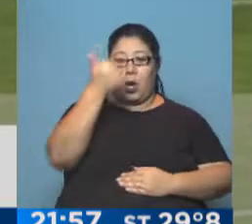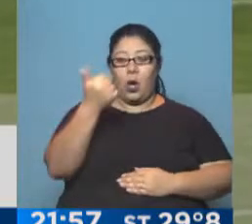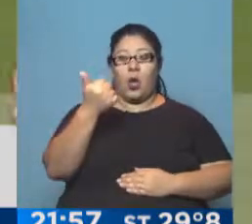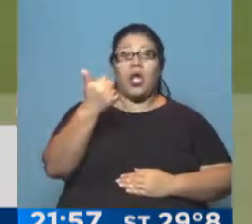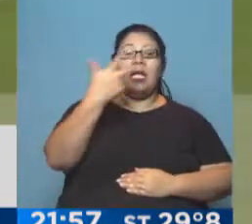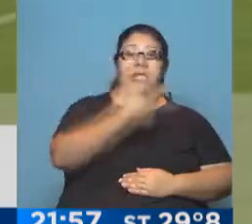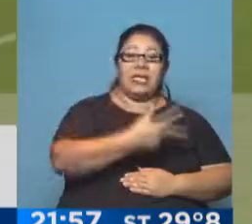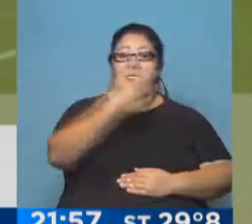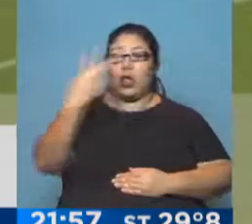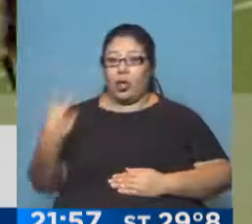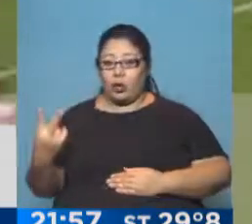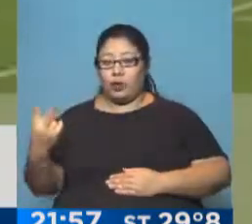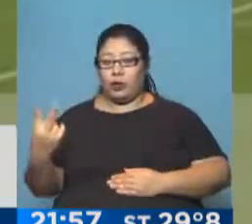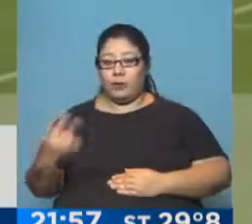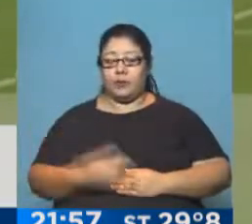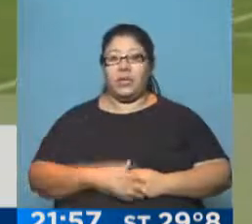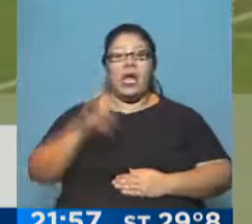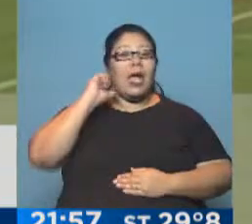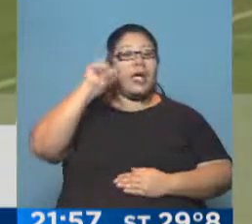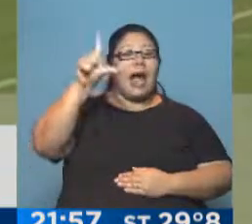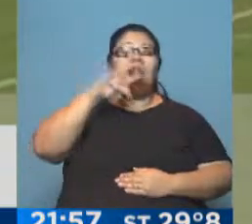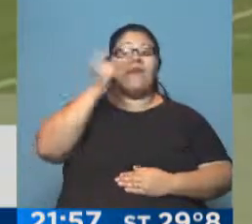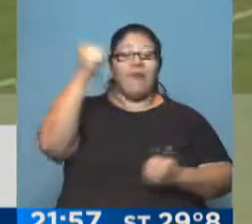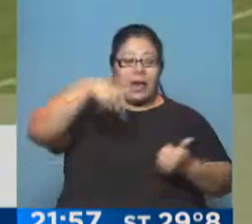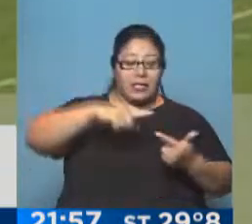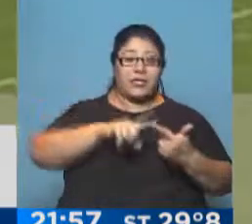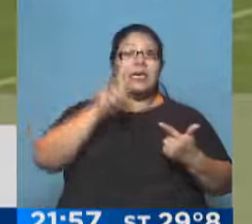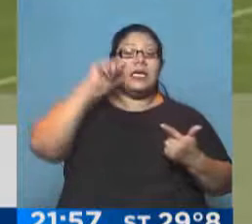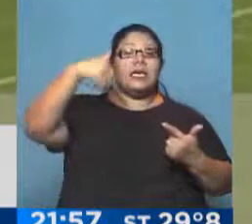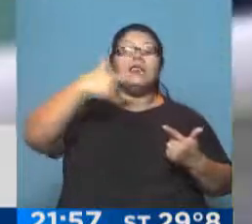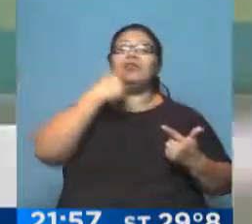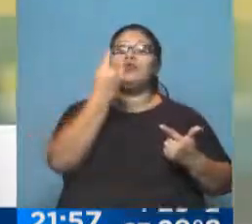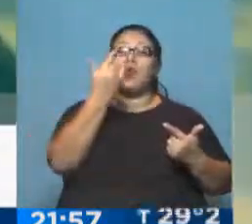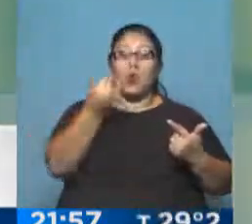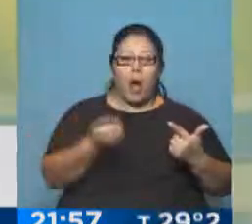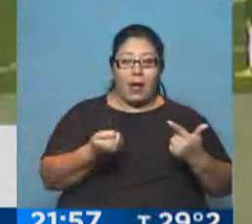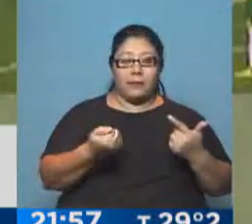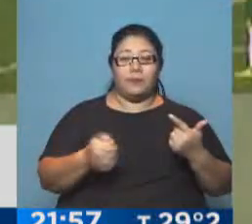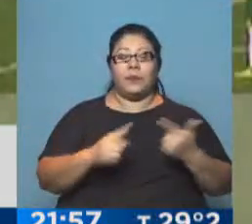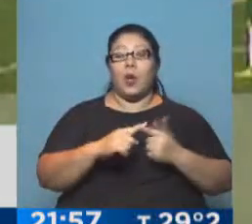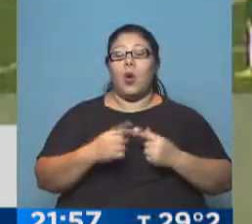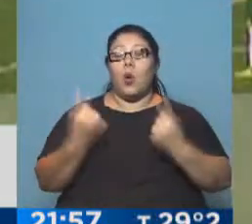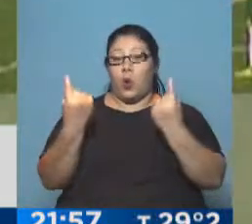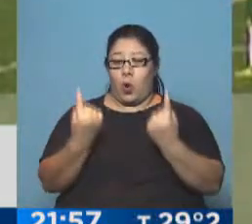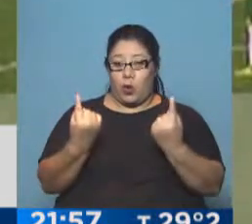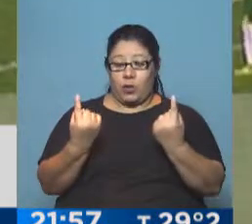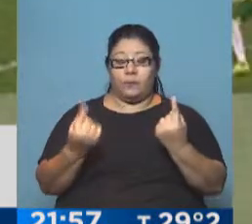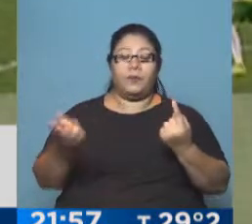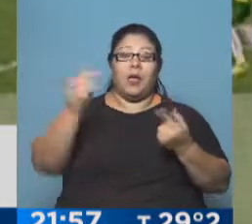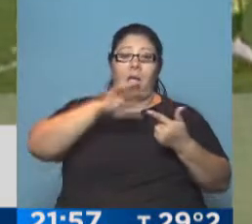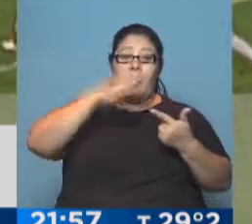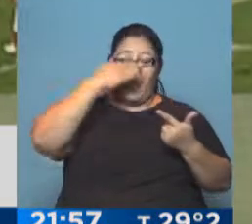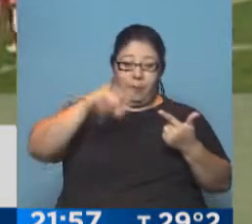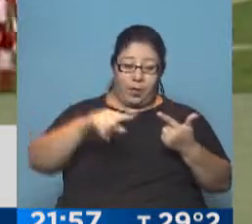Galván, llegaba Insúa, el 1-1. Luego,